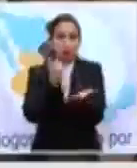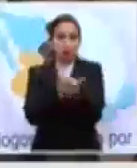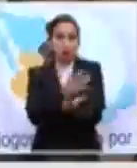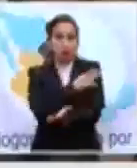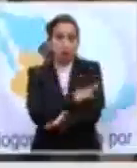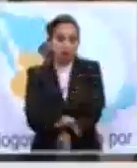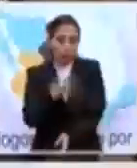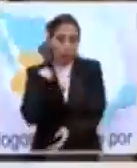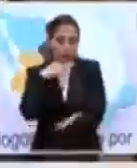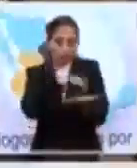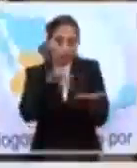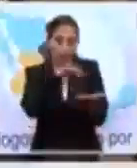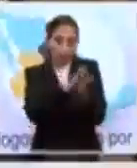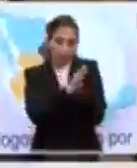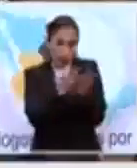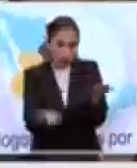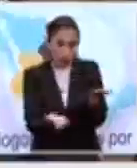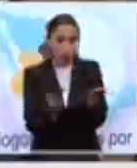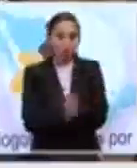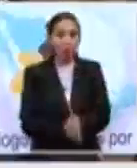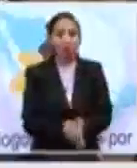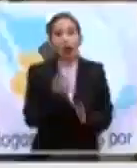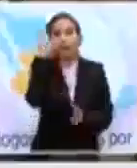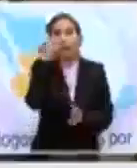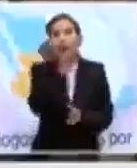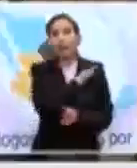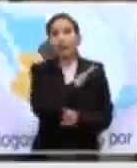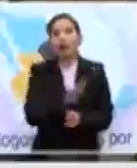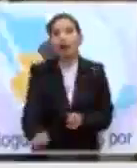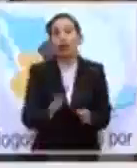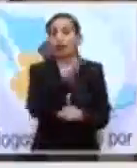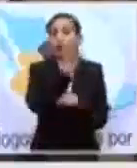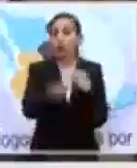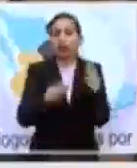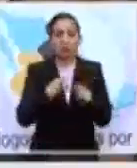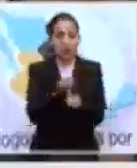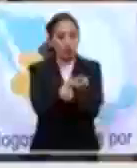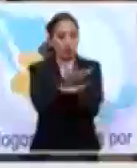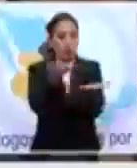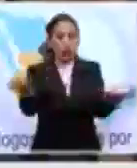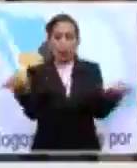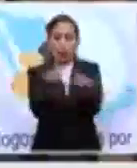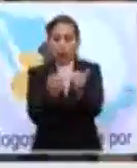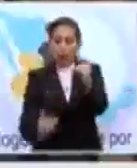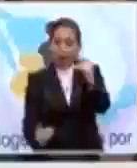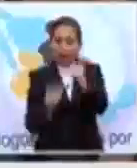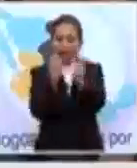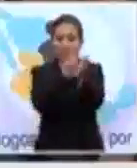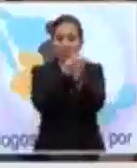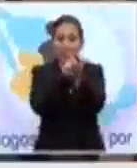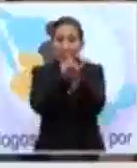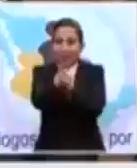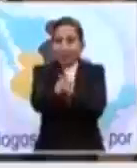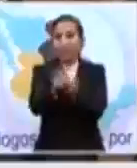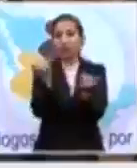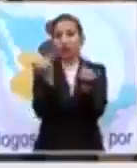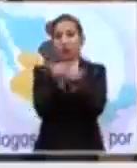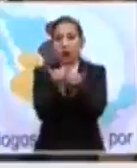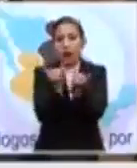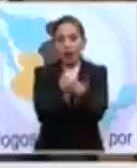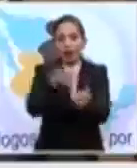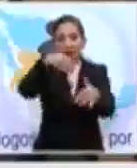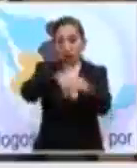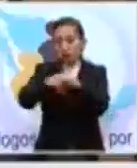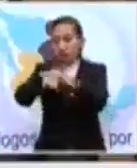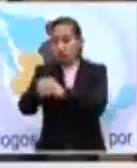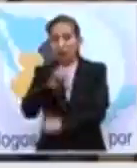si usted ya leyó el libro que yo escribí, para poder darle a todos los mexicanos los mismos derechos y de los mismos